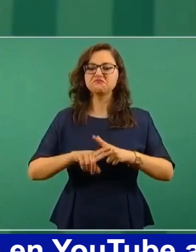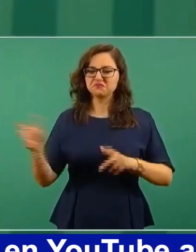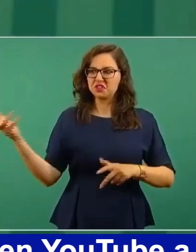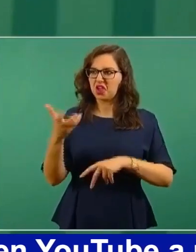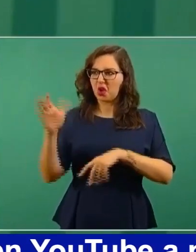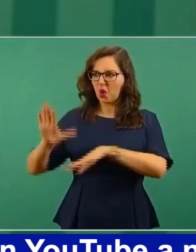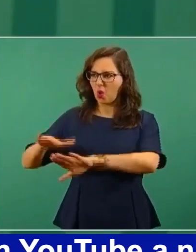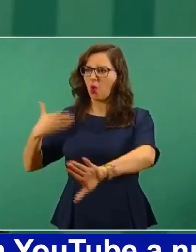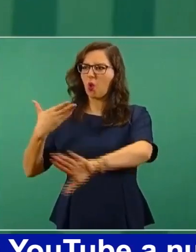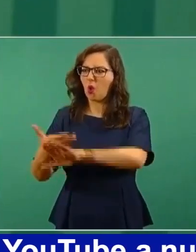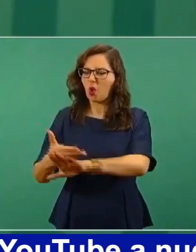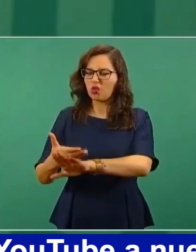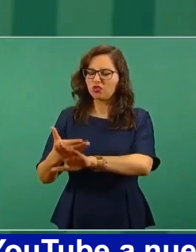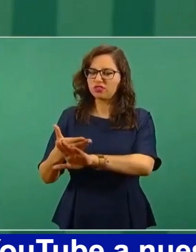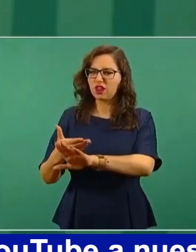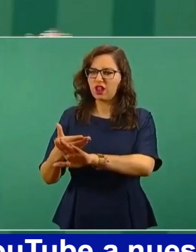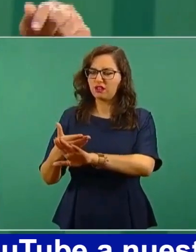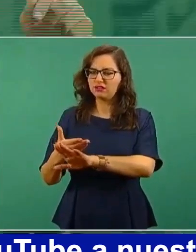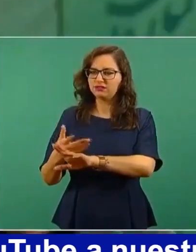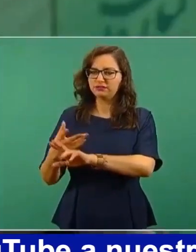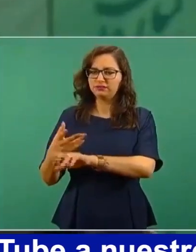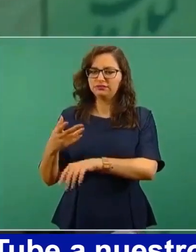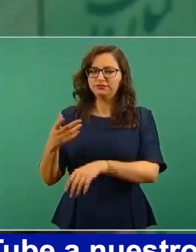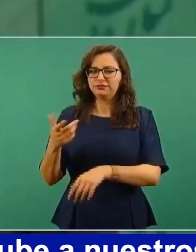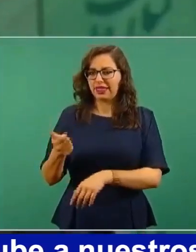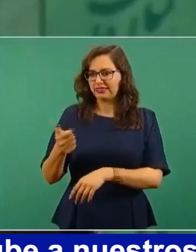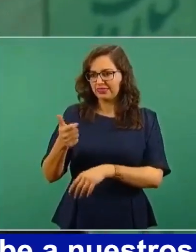de que le decía